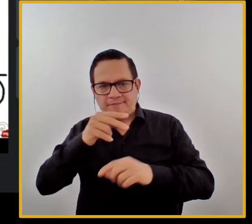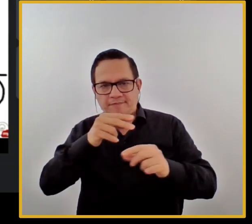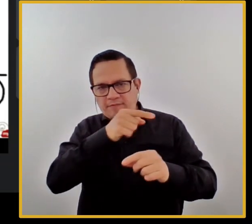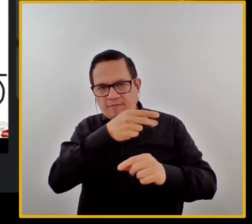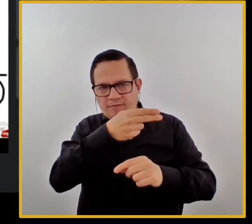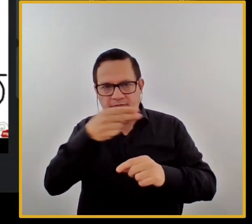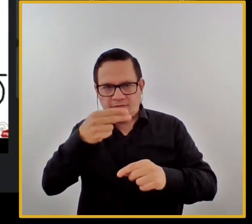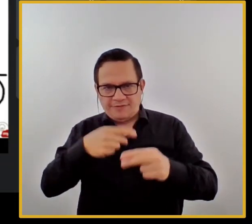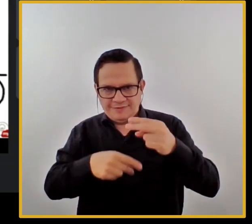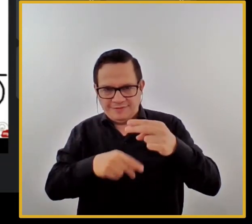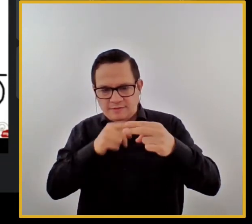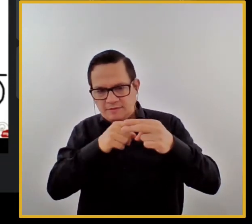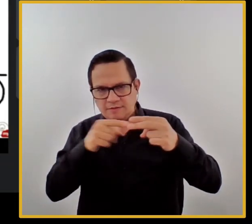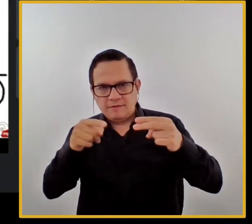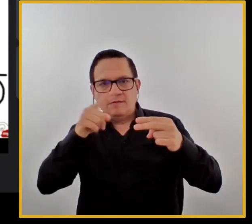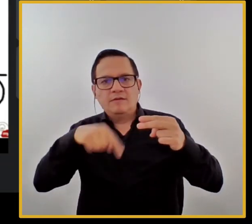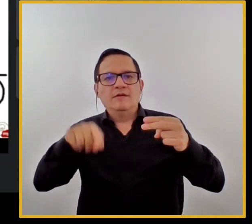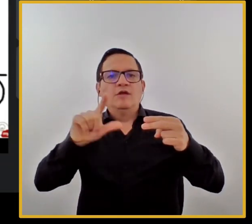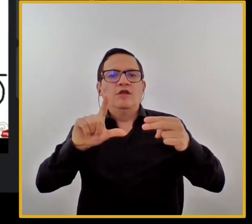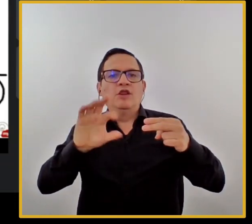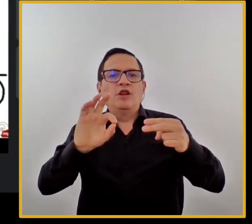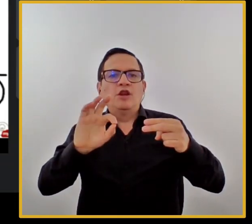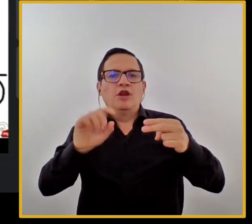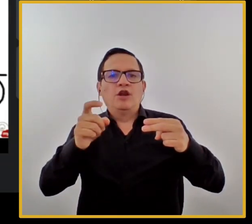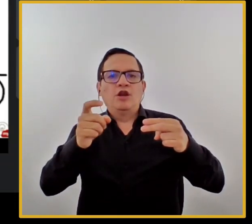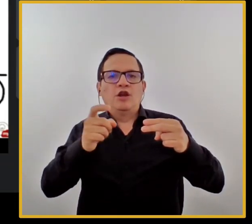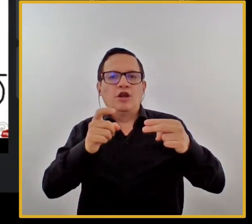nos queda el logaritmo